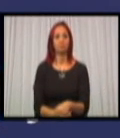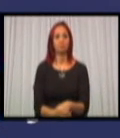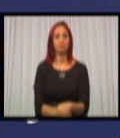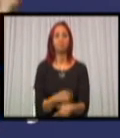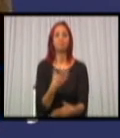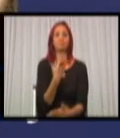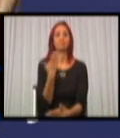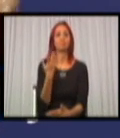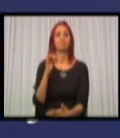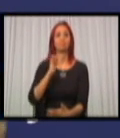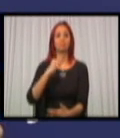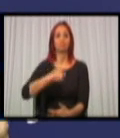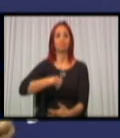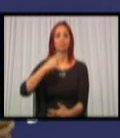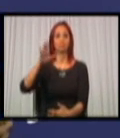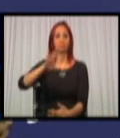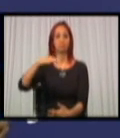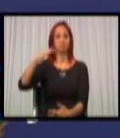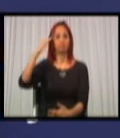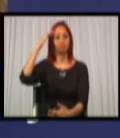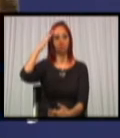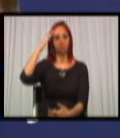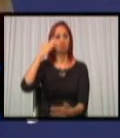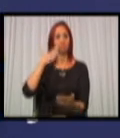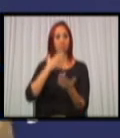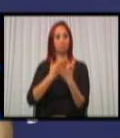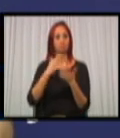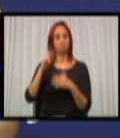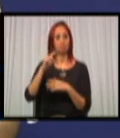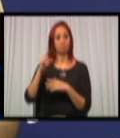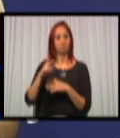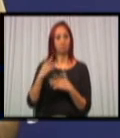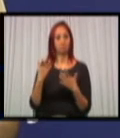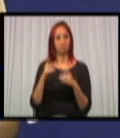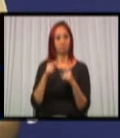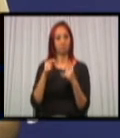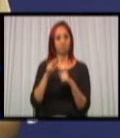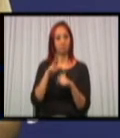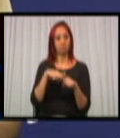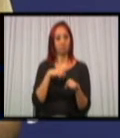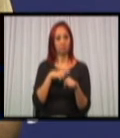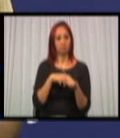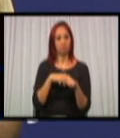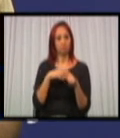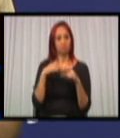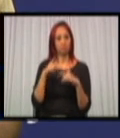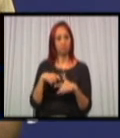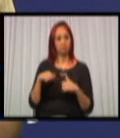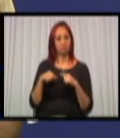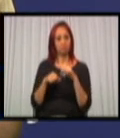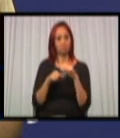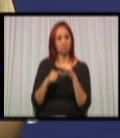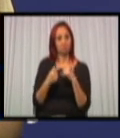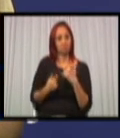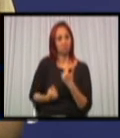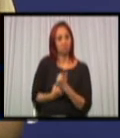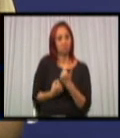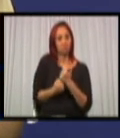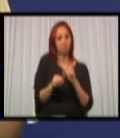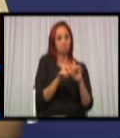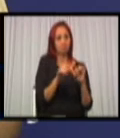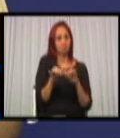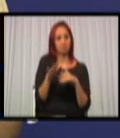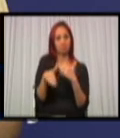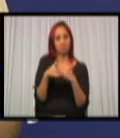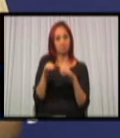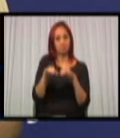más? Mateo, ustedes saben. Compañeros de UPA Nacional, hay que darle una repartición equitativa a todos los